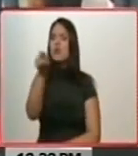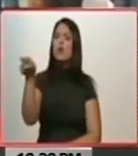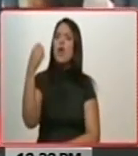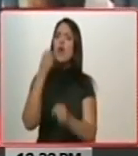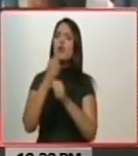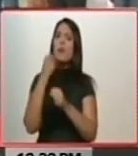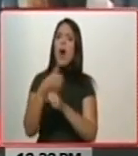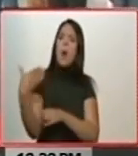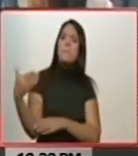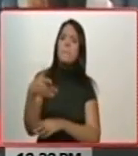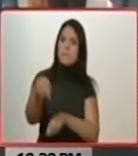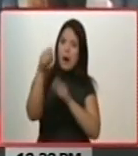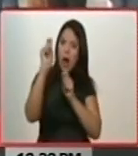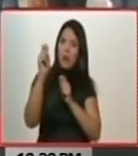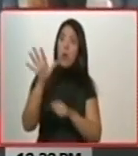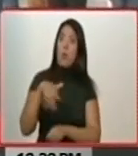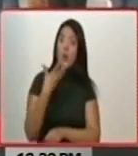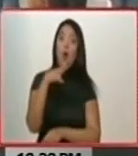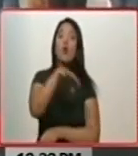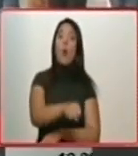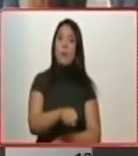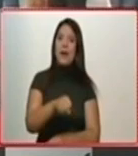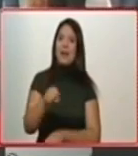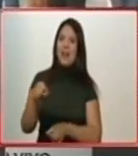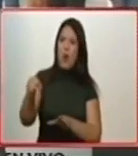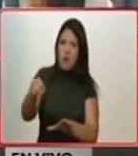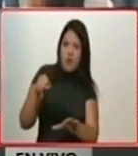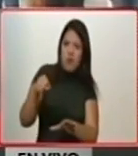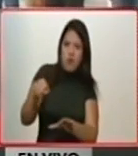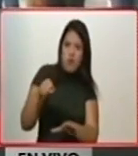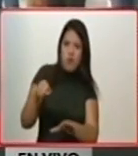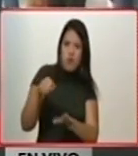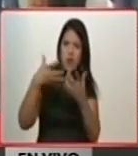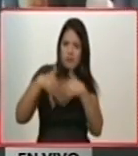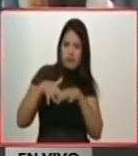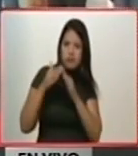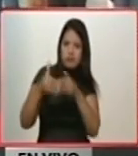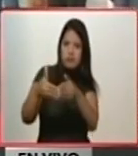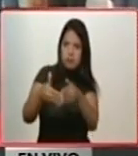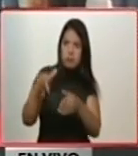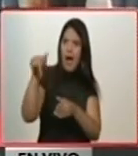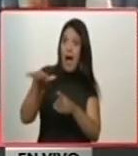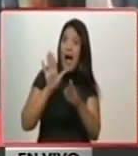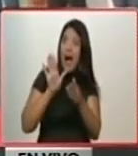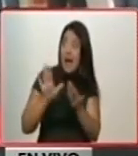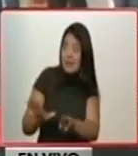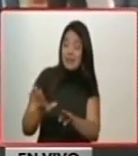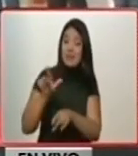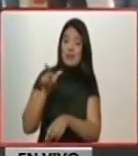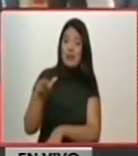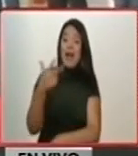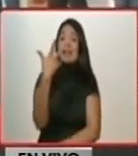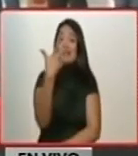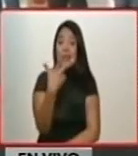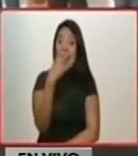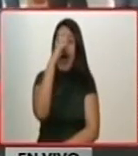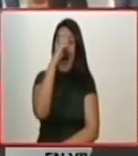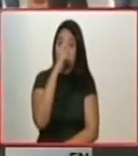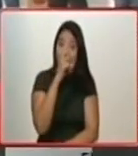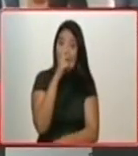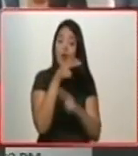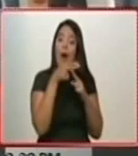pescadores, pudiese haber adquirido un motor en estas condiciones, 3 años de